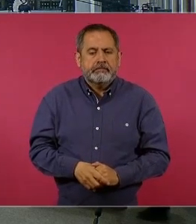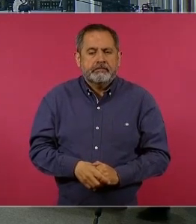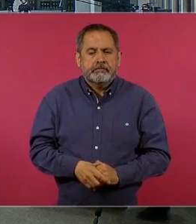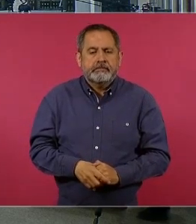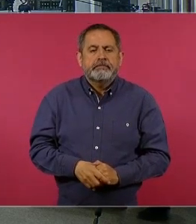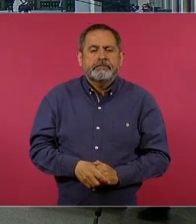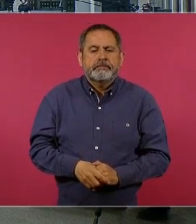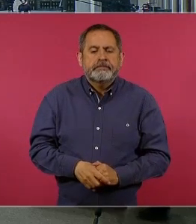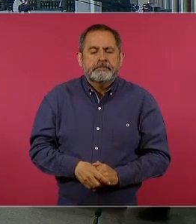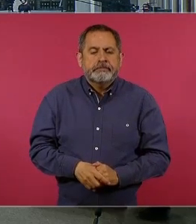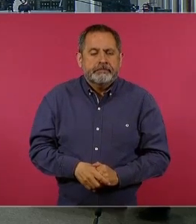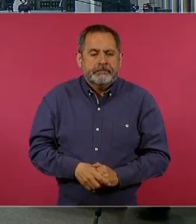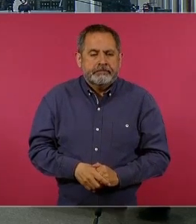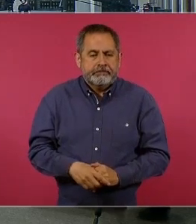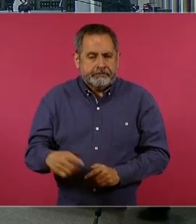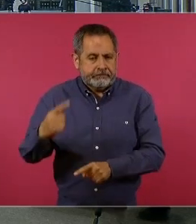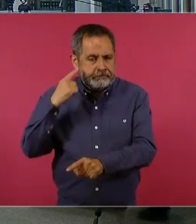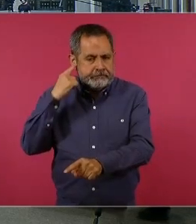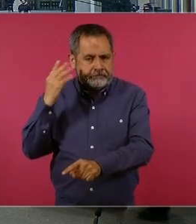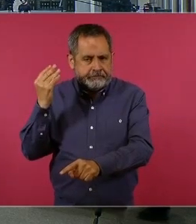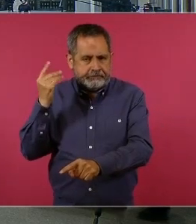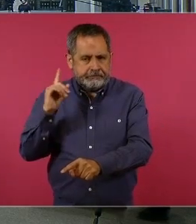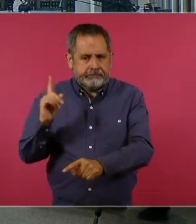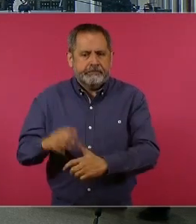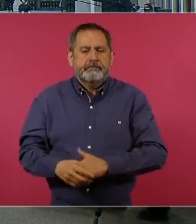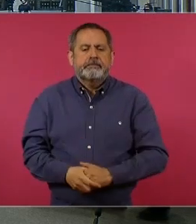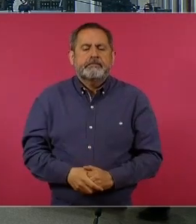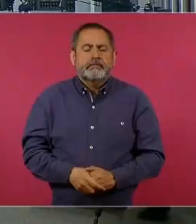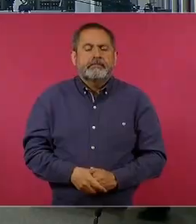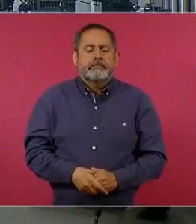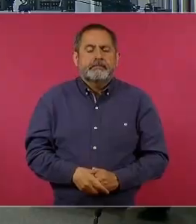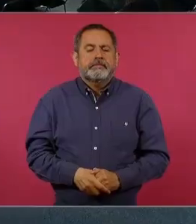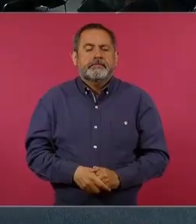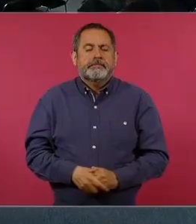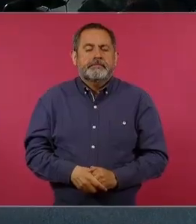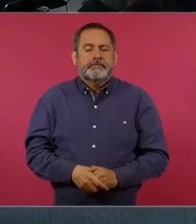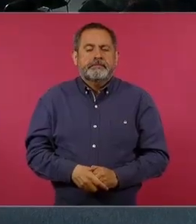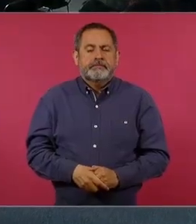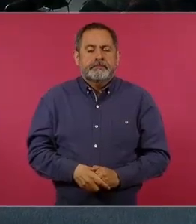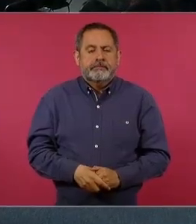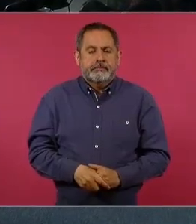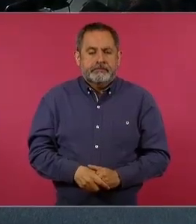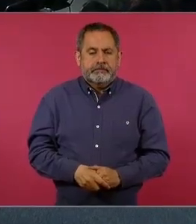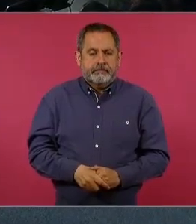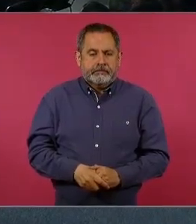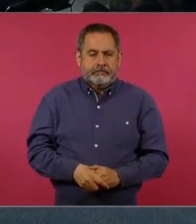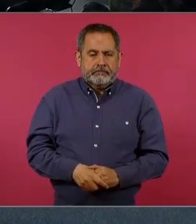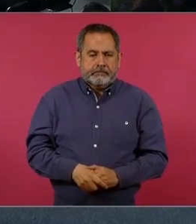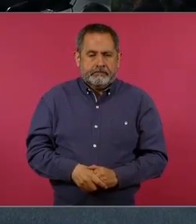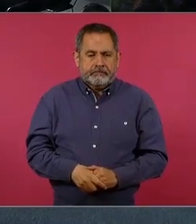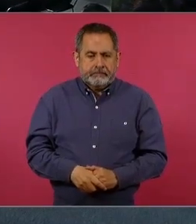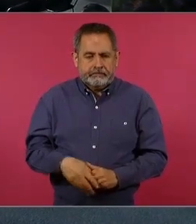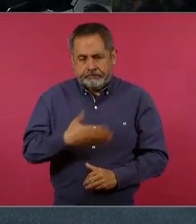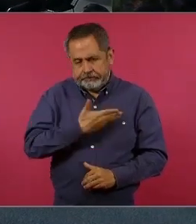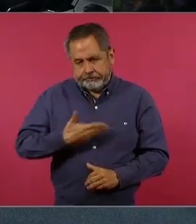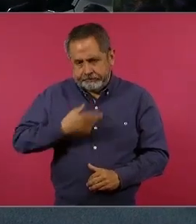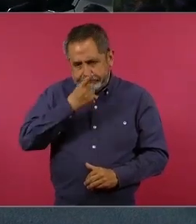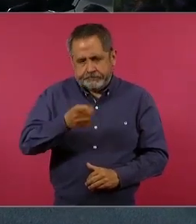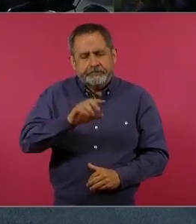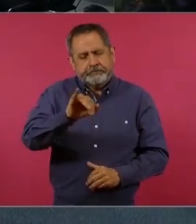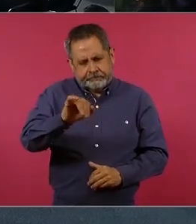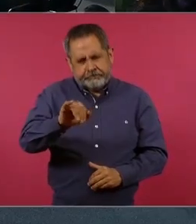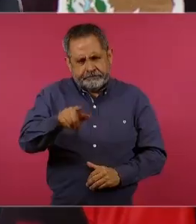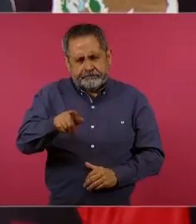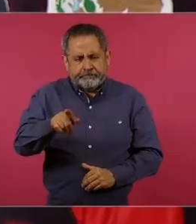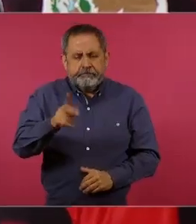Hay algunos testimonios que dicen que, bueno, que los programas sociales, por supuesto, les ayudaría, pero más que nada ellos lo que necesitan es. Sí, es que se